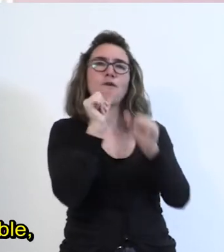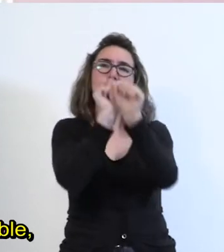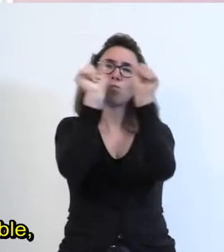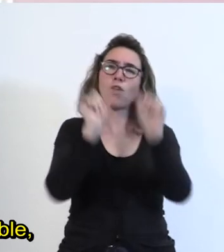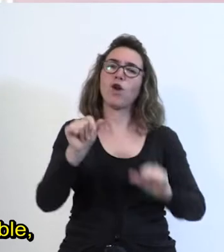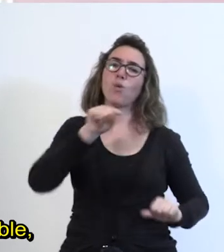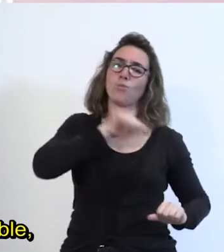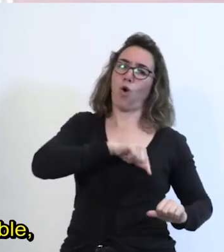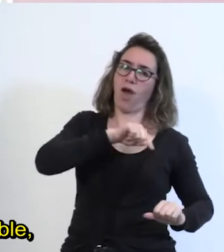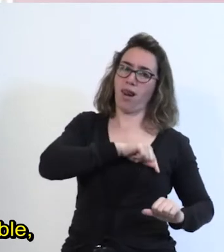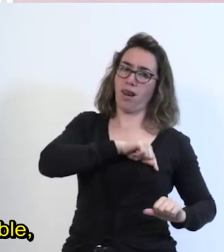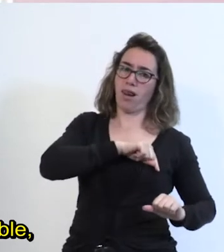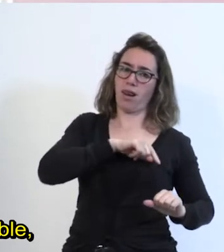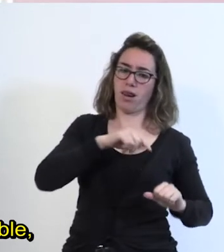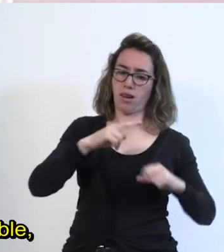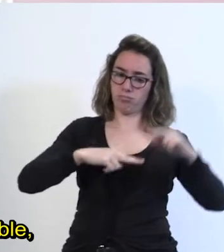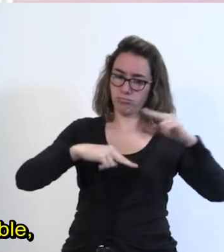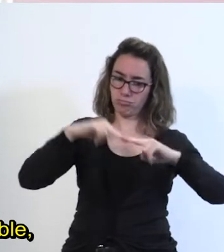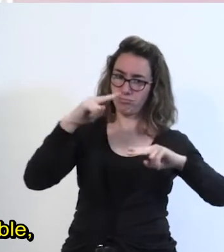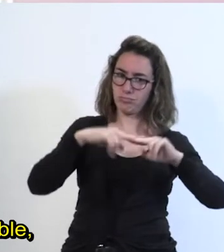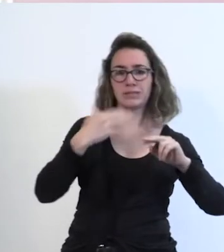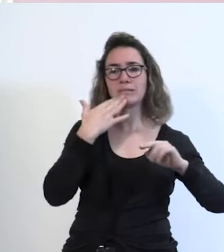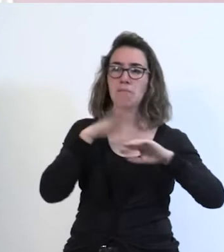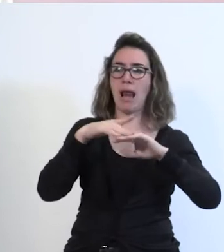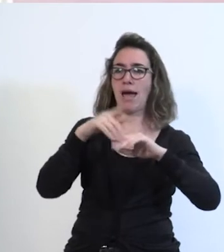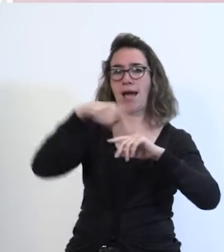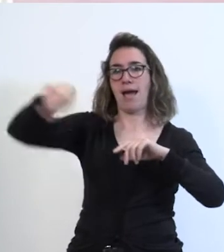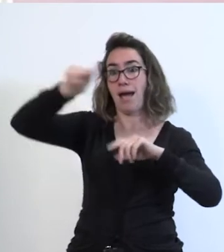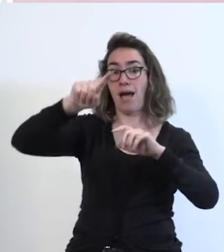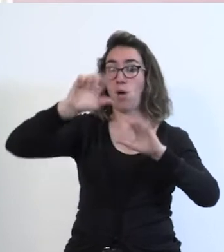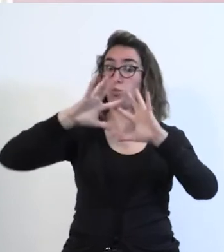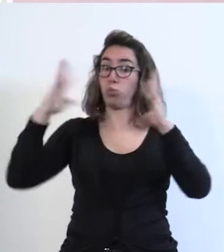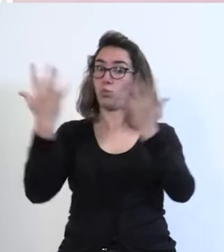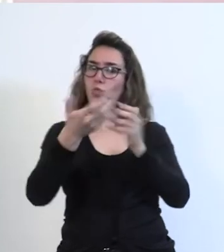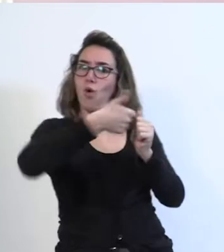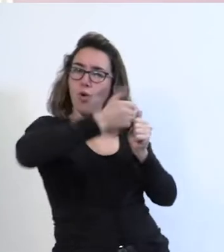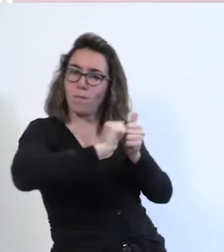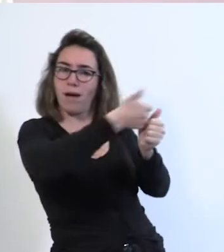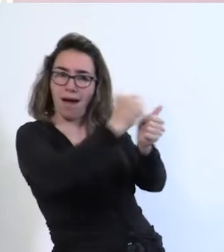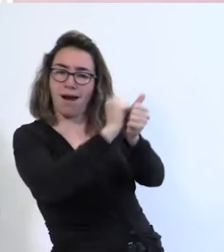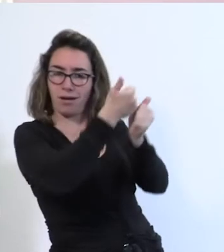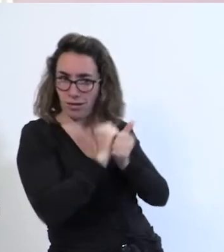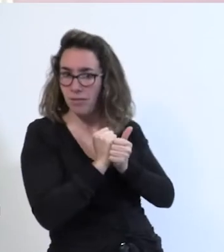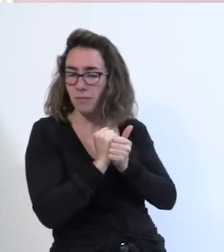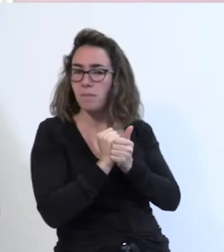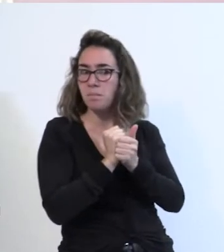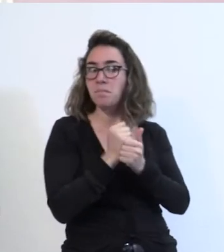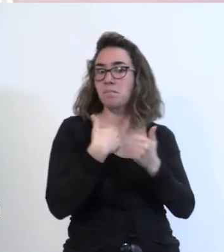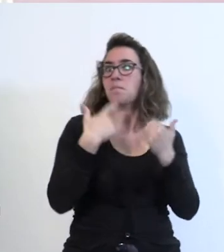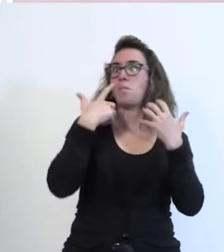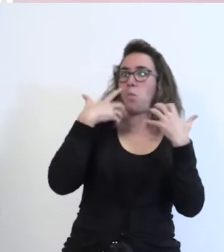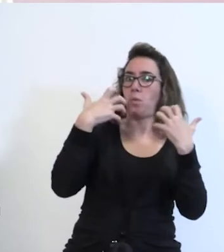está construyendo, lo que se construye es un modelo moral que es exportable, que es aplicable en otros muchos lugares. Y